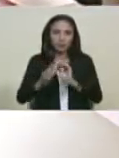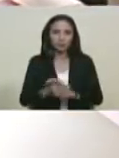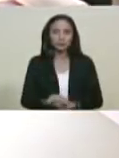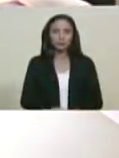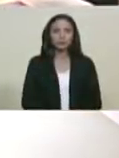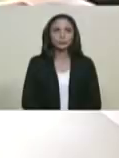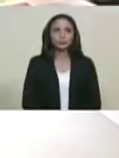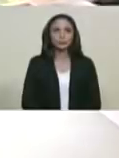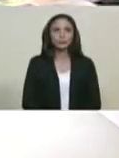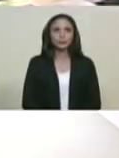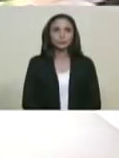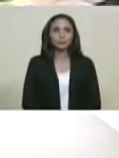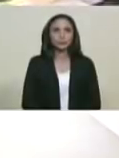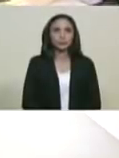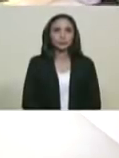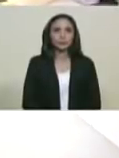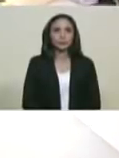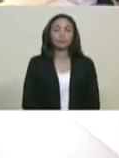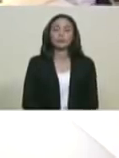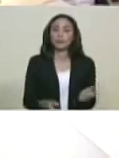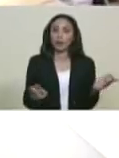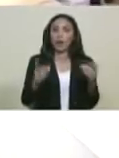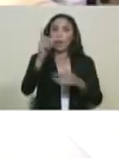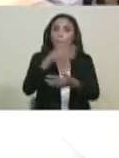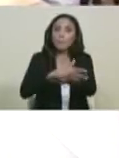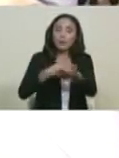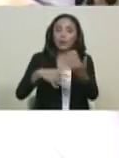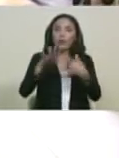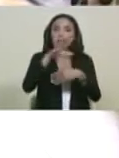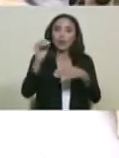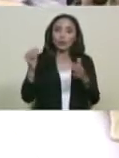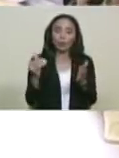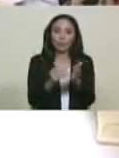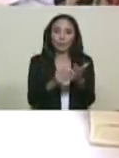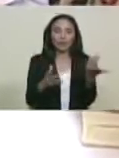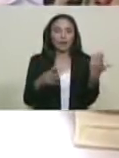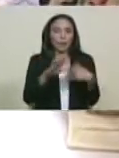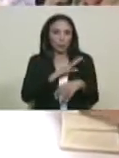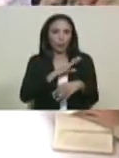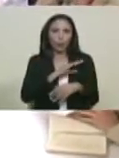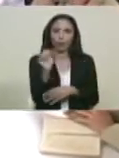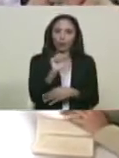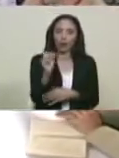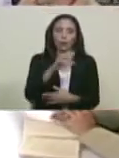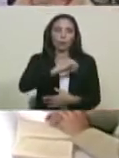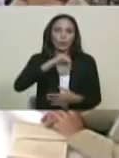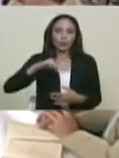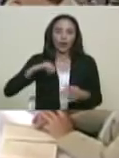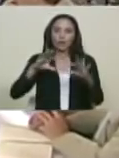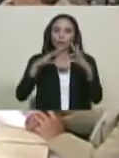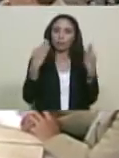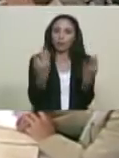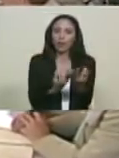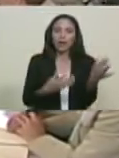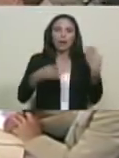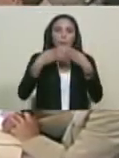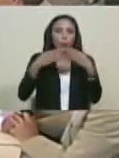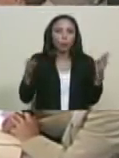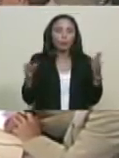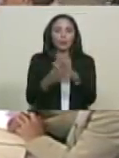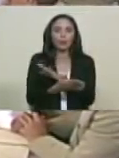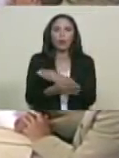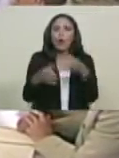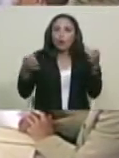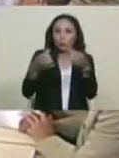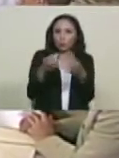perdón un millón quinientos mil dueños de transportes privados personales familiares colectivos públicos